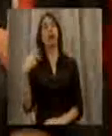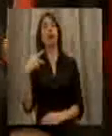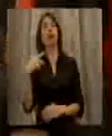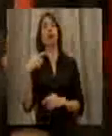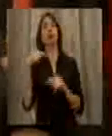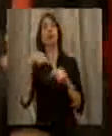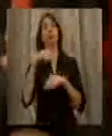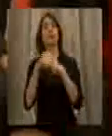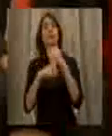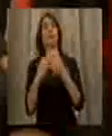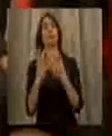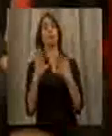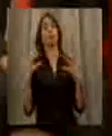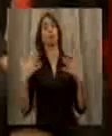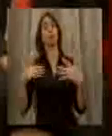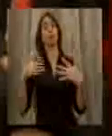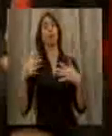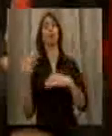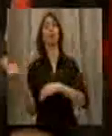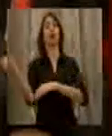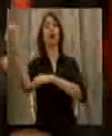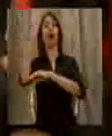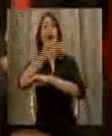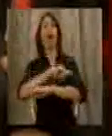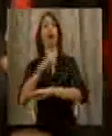año muy intensa,